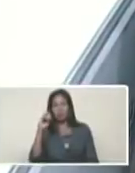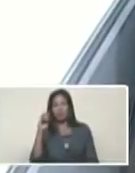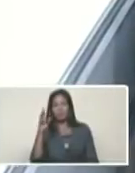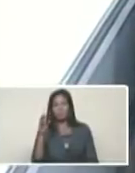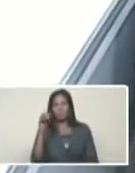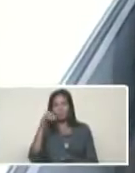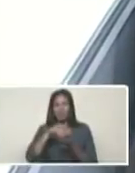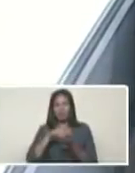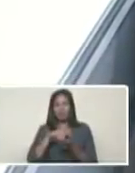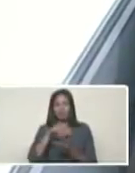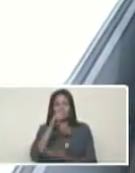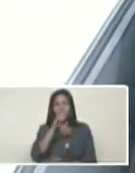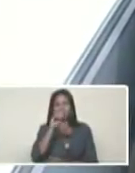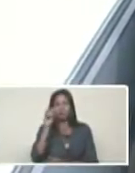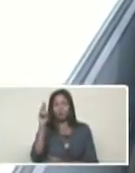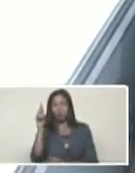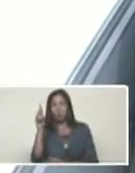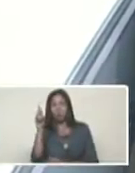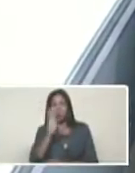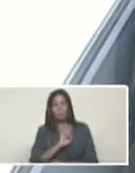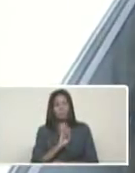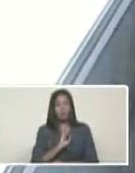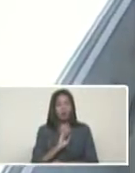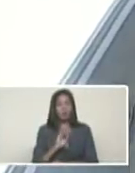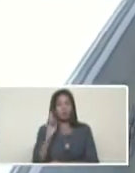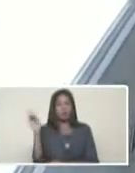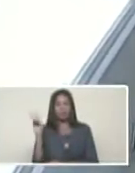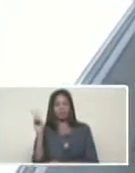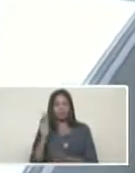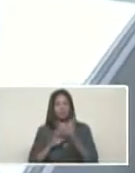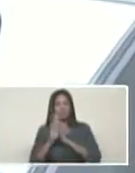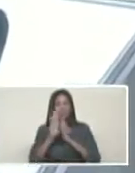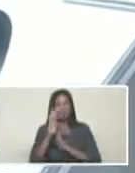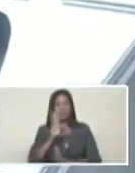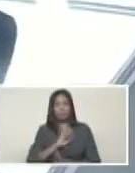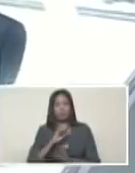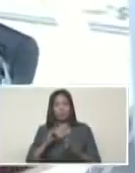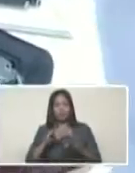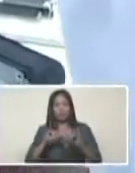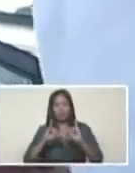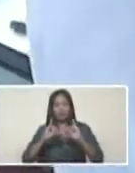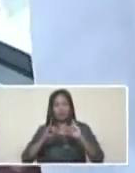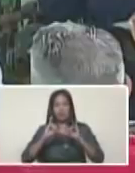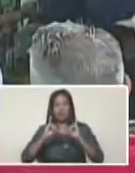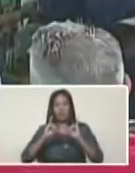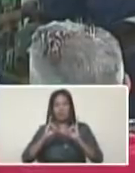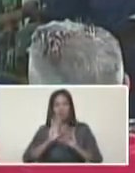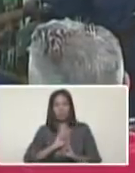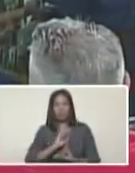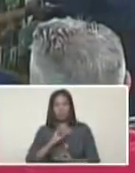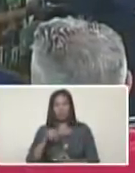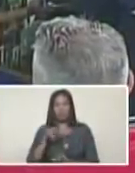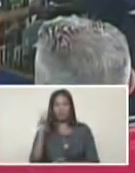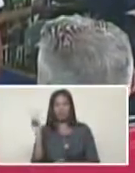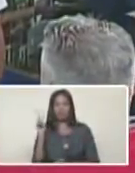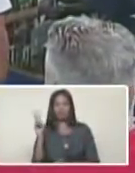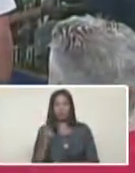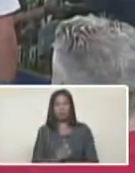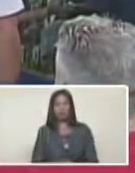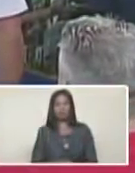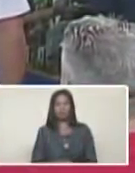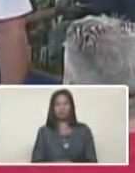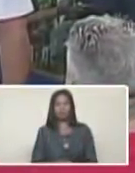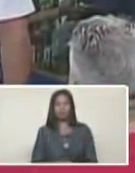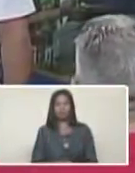partes, totalmente producto nacional, desarrollado por jóvenes ingenieros. Acá el correcto teniente coronel